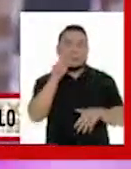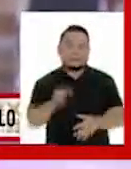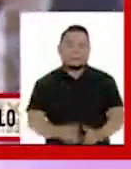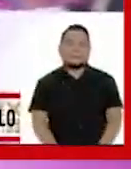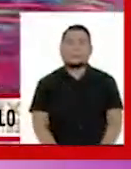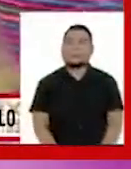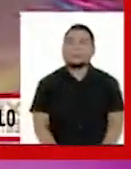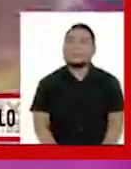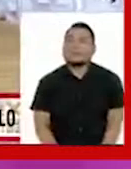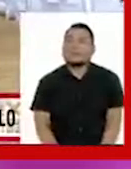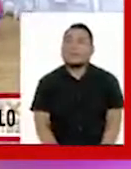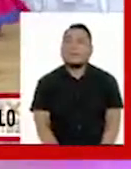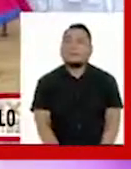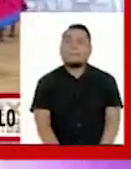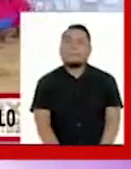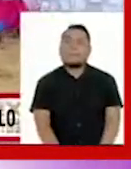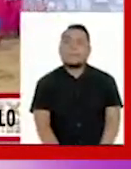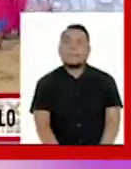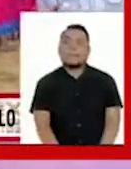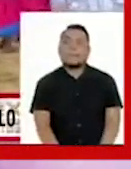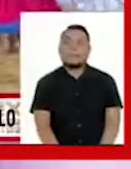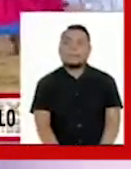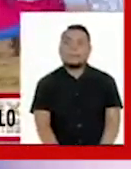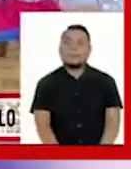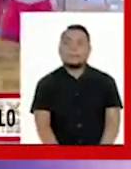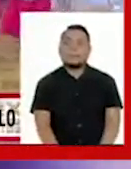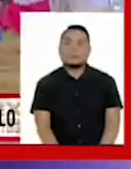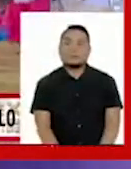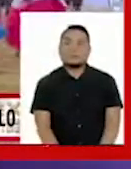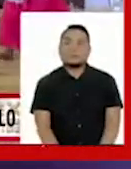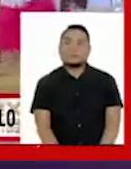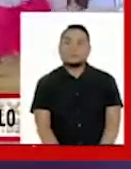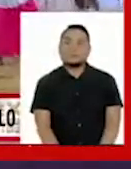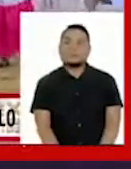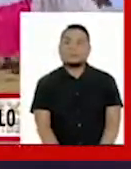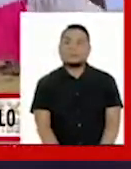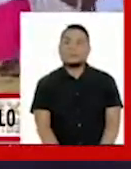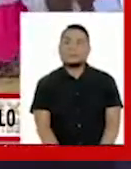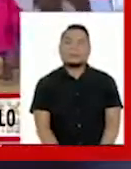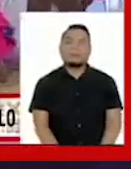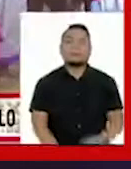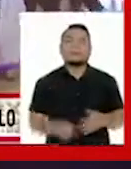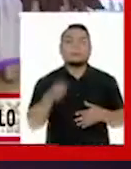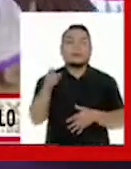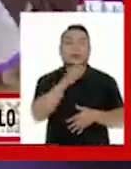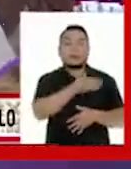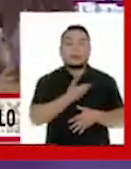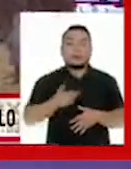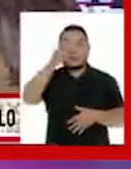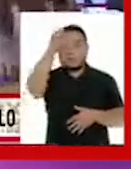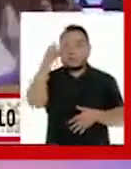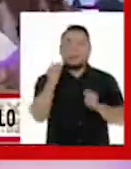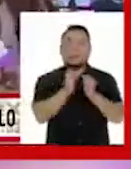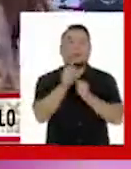la hegemonía tan drástica de 40 años de neoliberalismo salvaje en el Perú ha normalizado esta